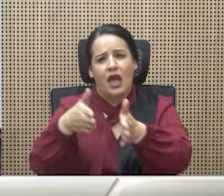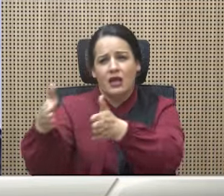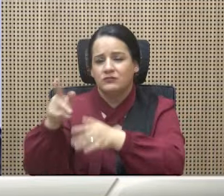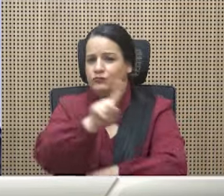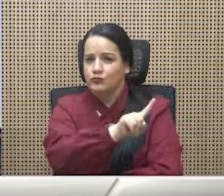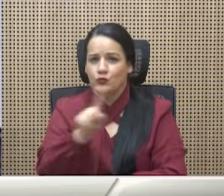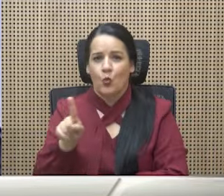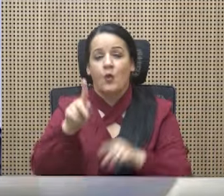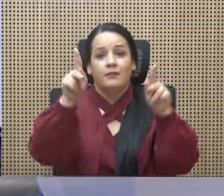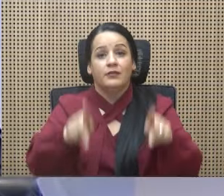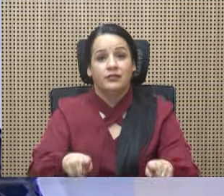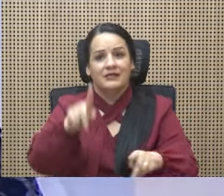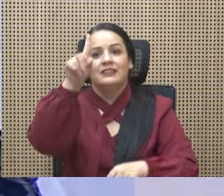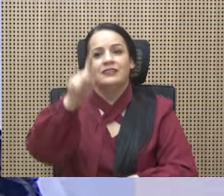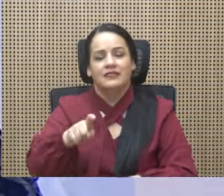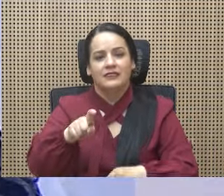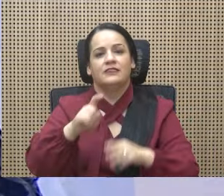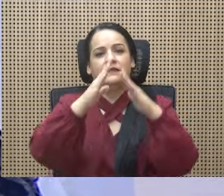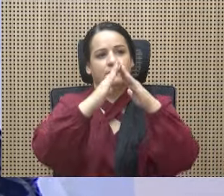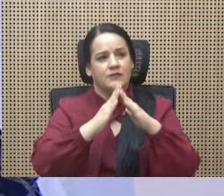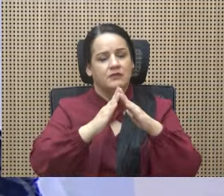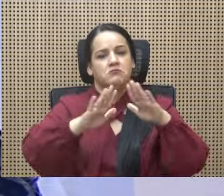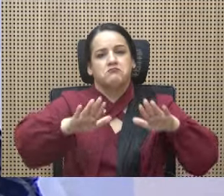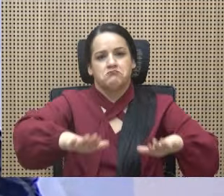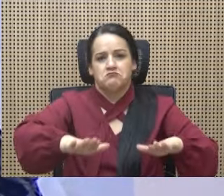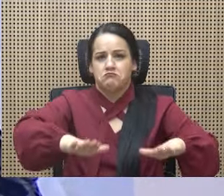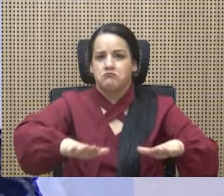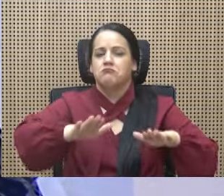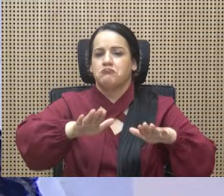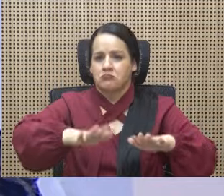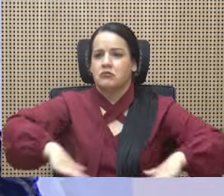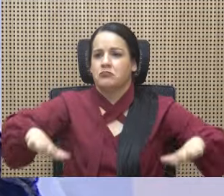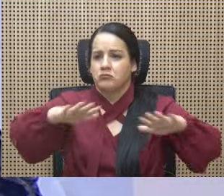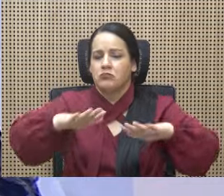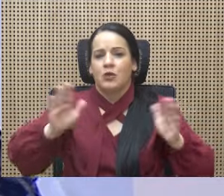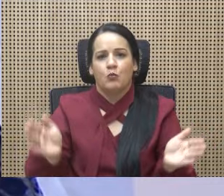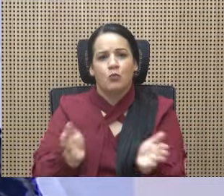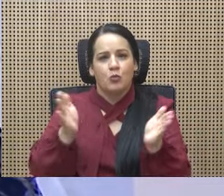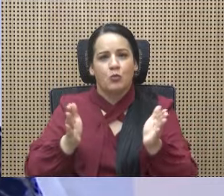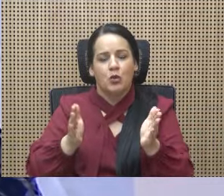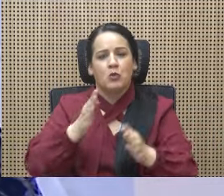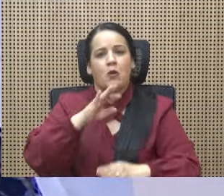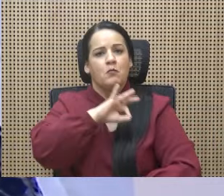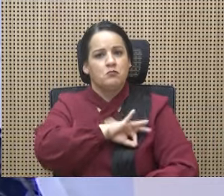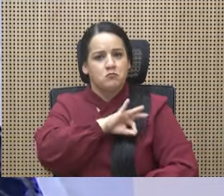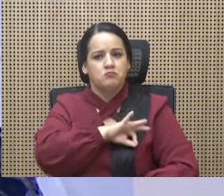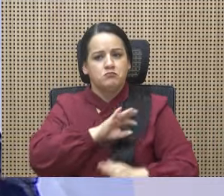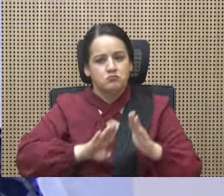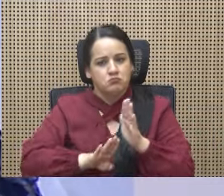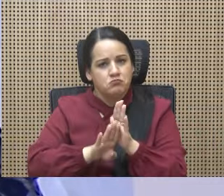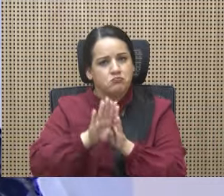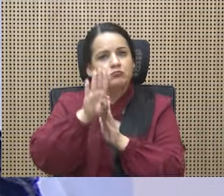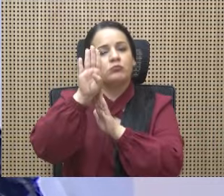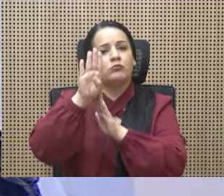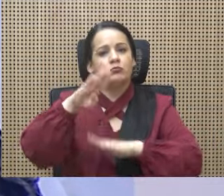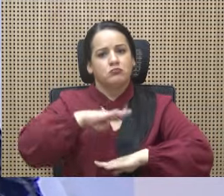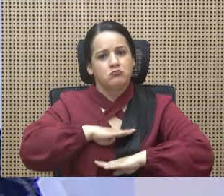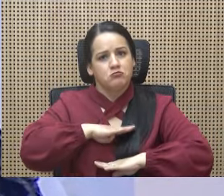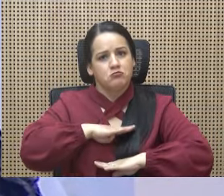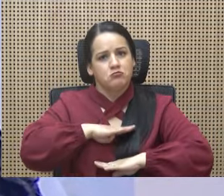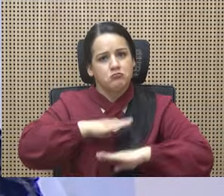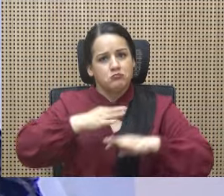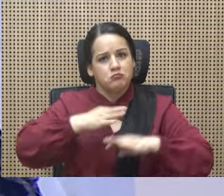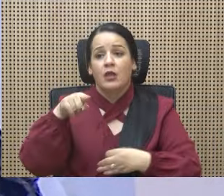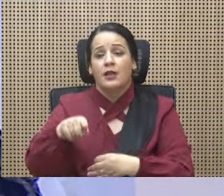deben vivir en un ambiente tranquilo que promueva su bienestar y desarrollo las familias Siempre han sido un Pilar